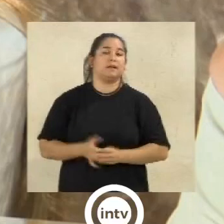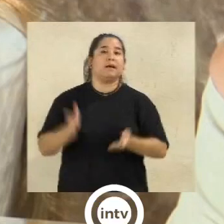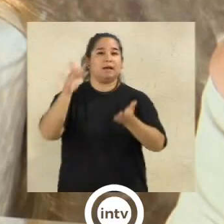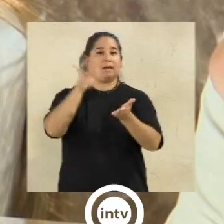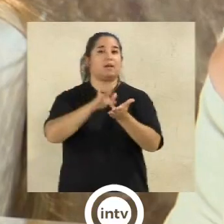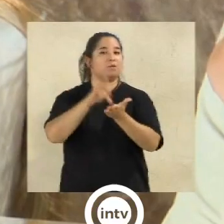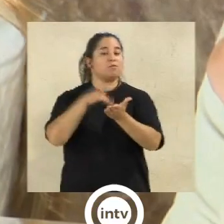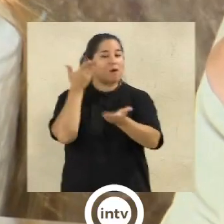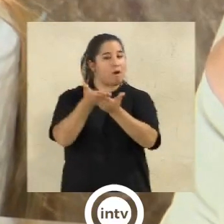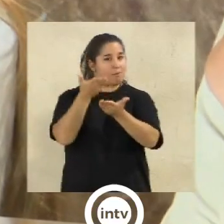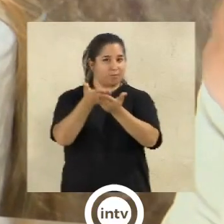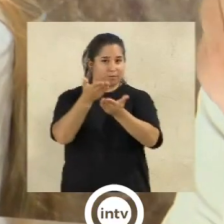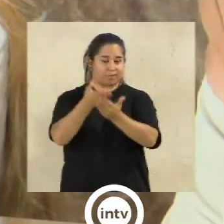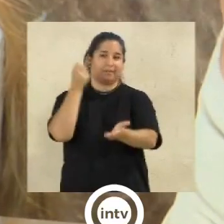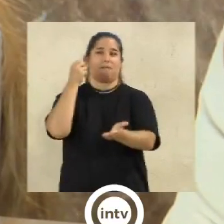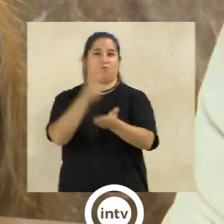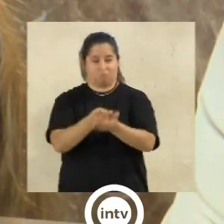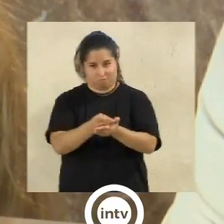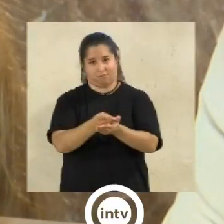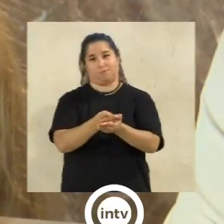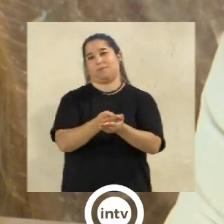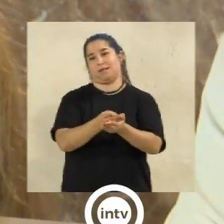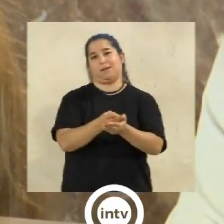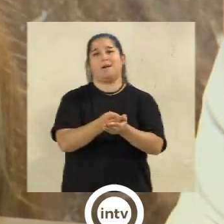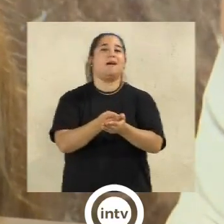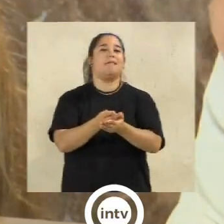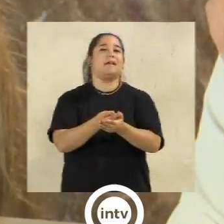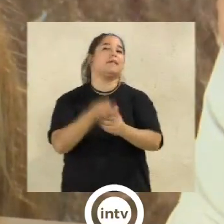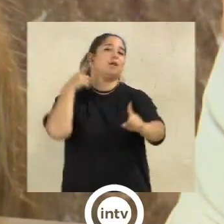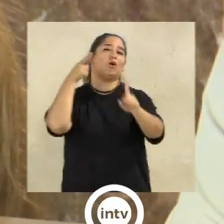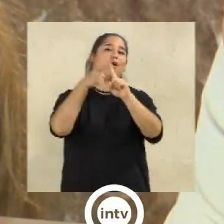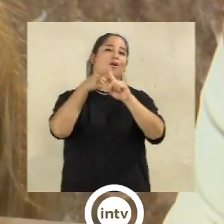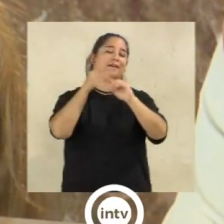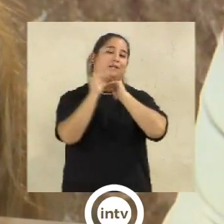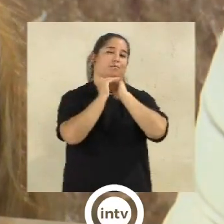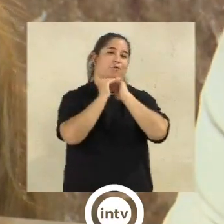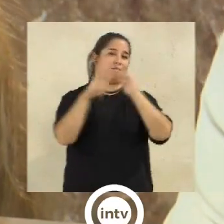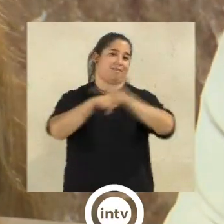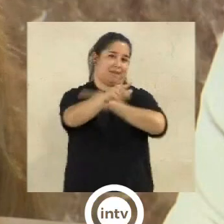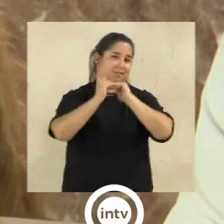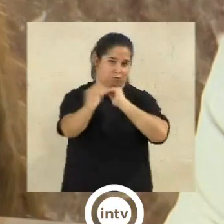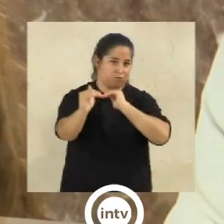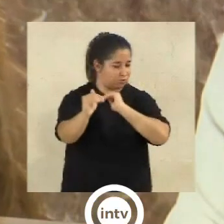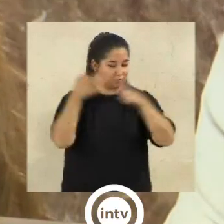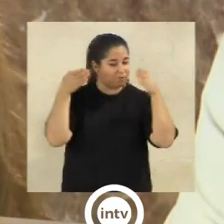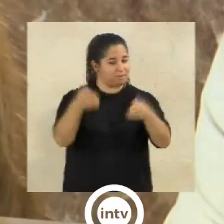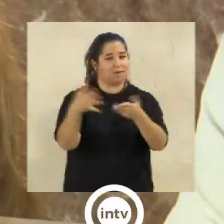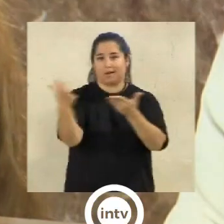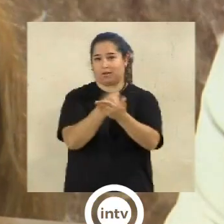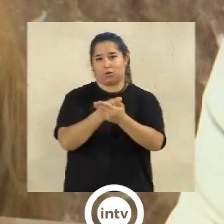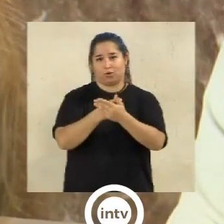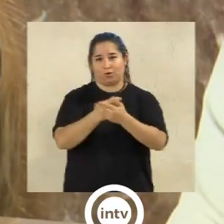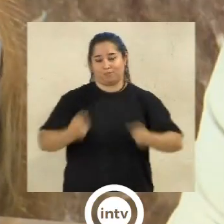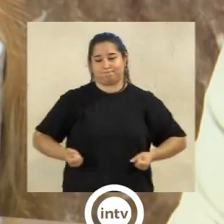saca cuarto a través de sus Dorados ods los objetivos de desarrollo sostenible que nos están saliendo a todos